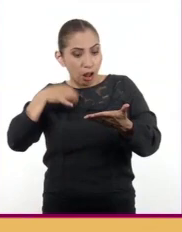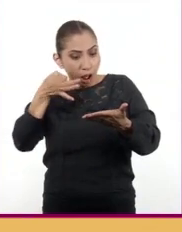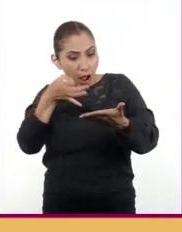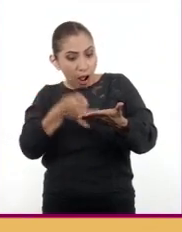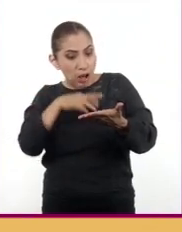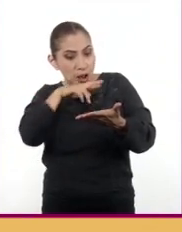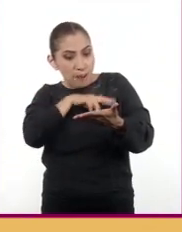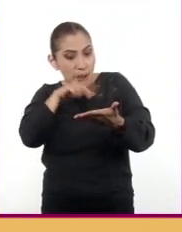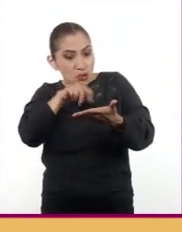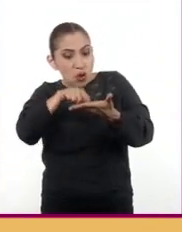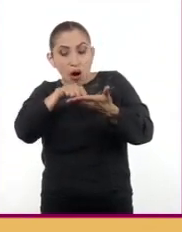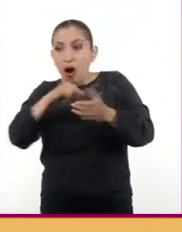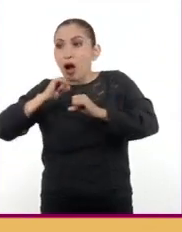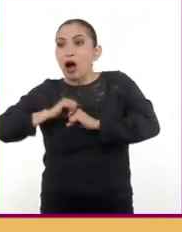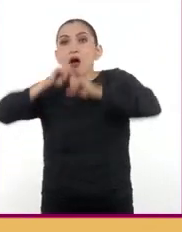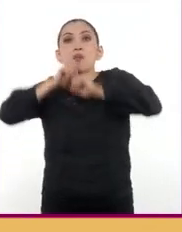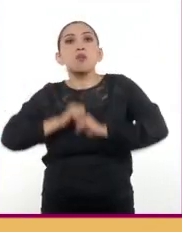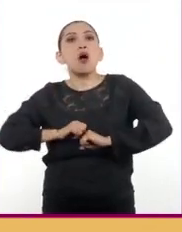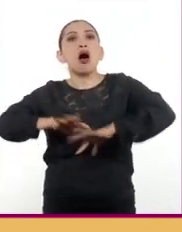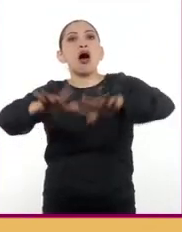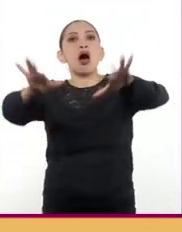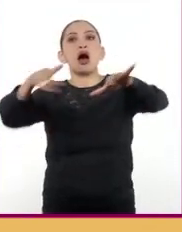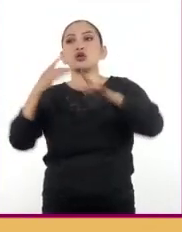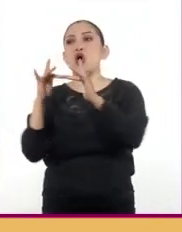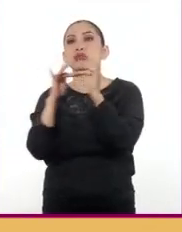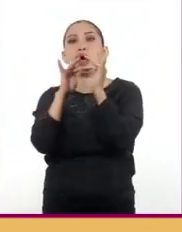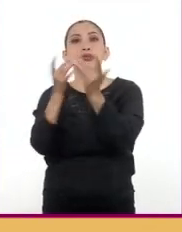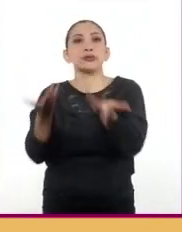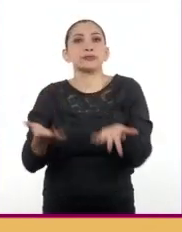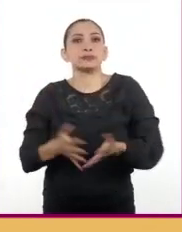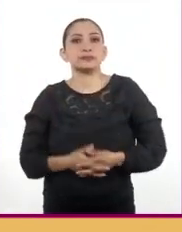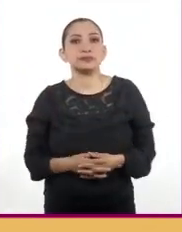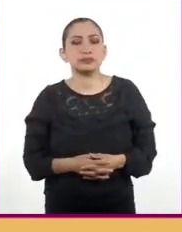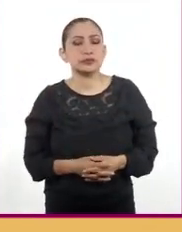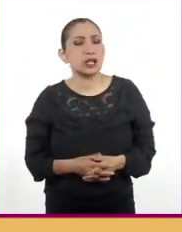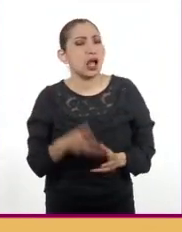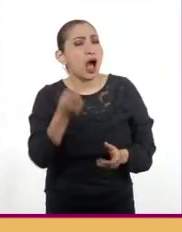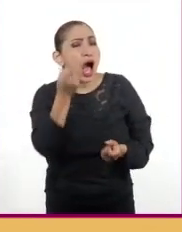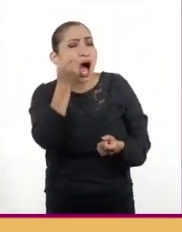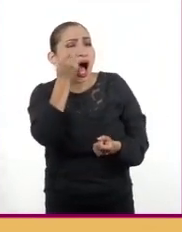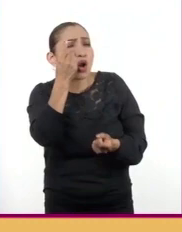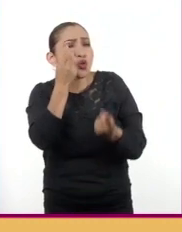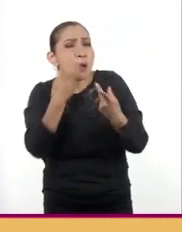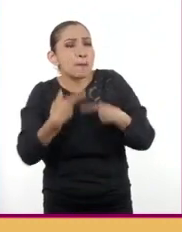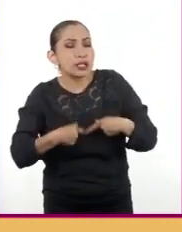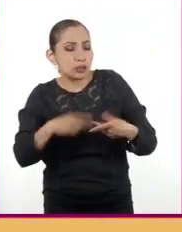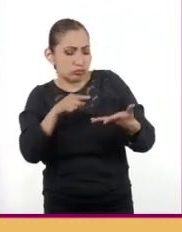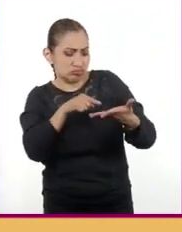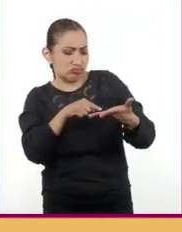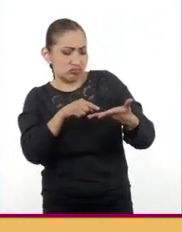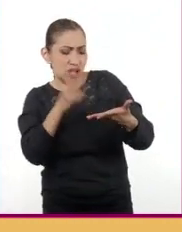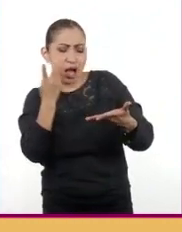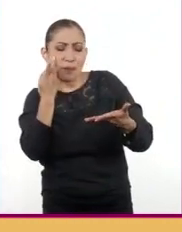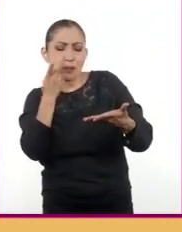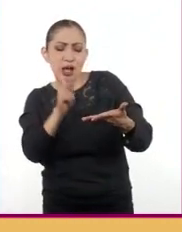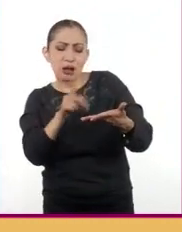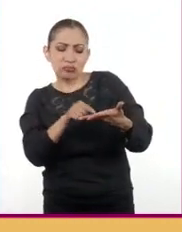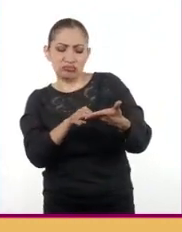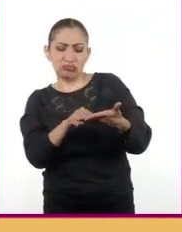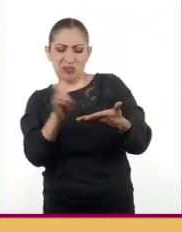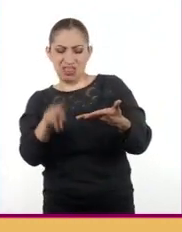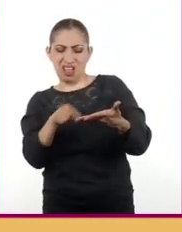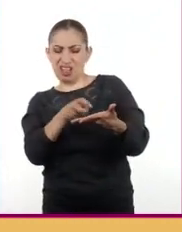que rápidamente se encarga de compartirlo con sus contactos. Muy pocas personas verifican la fuente o cuestionan